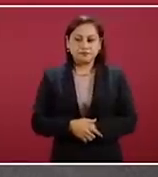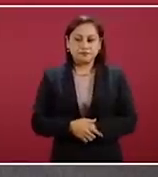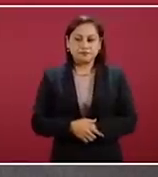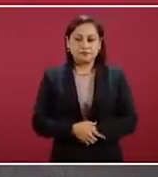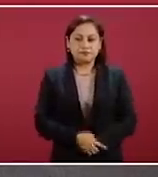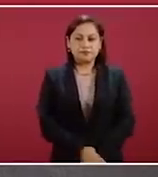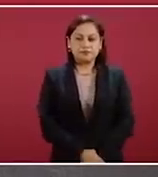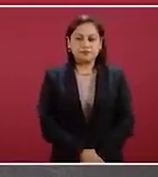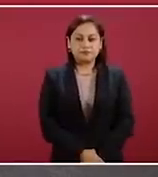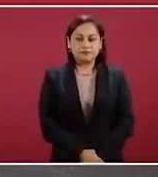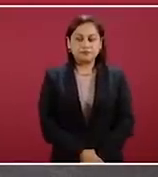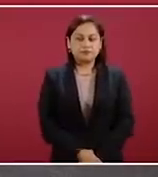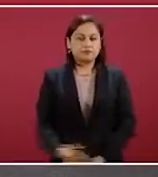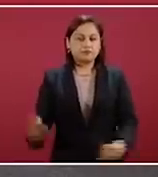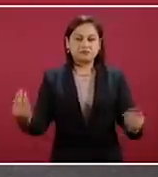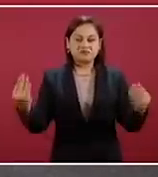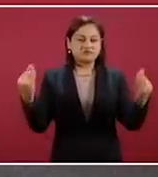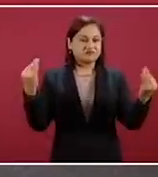¿Sobre?